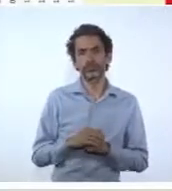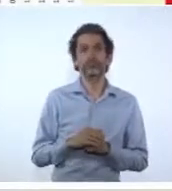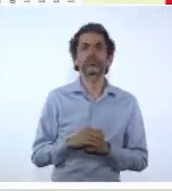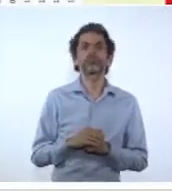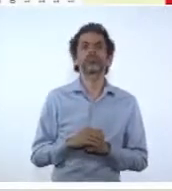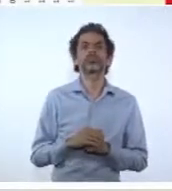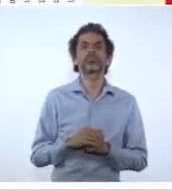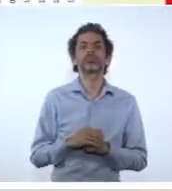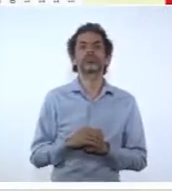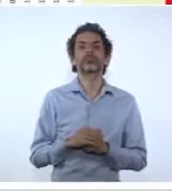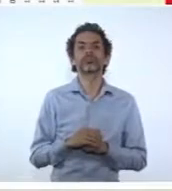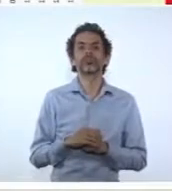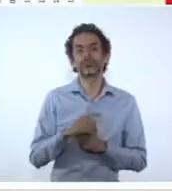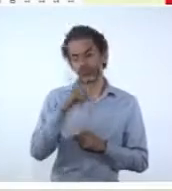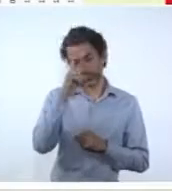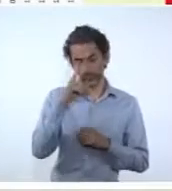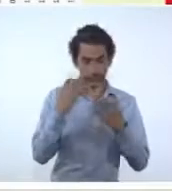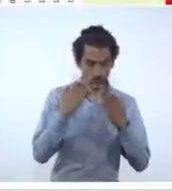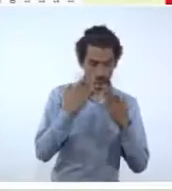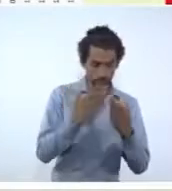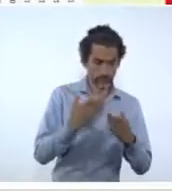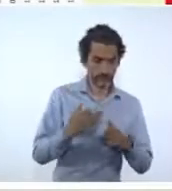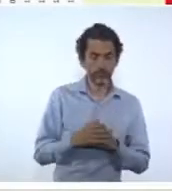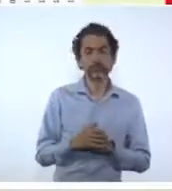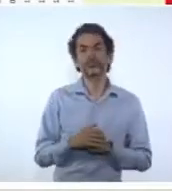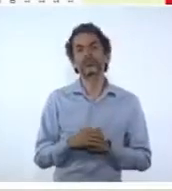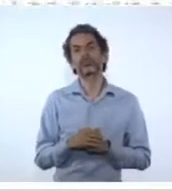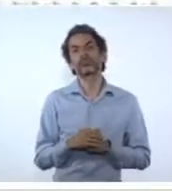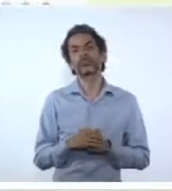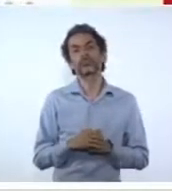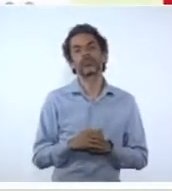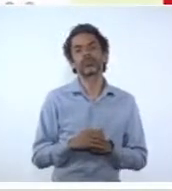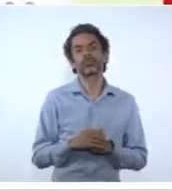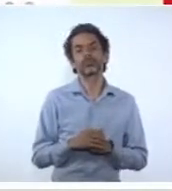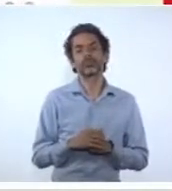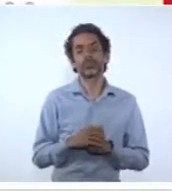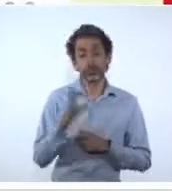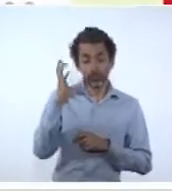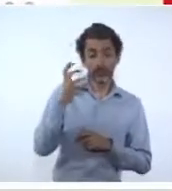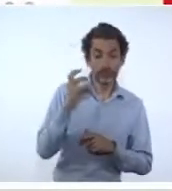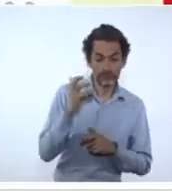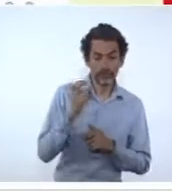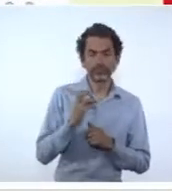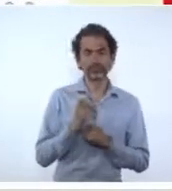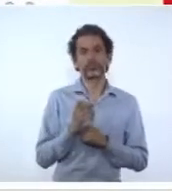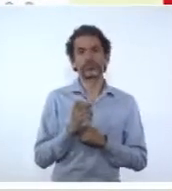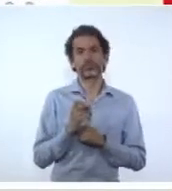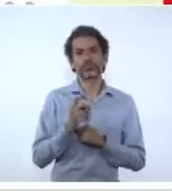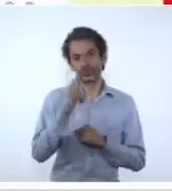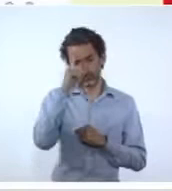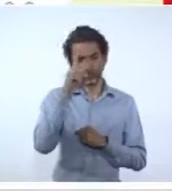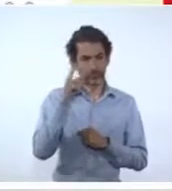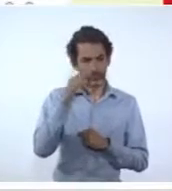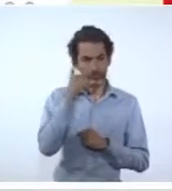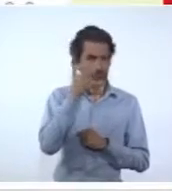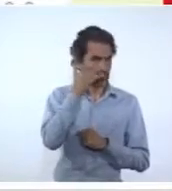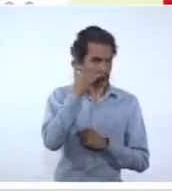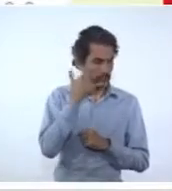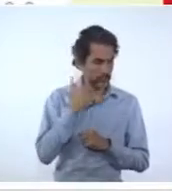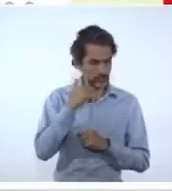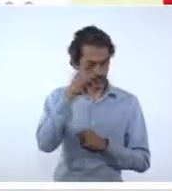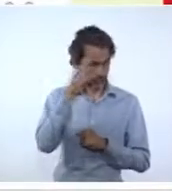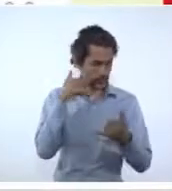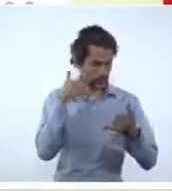en atención, en todo caso, de ambulancia. Adelante. No de ambulancia, sino ya de atención telefónica